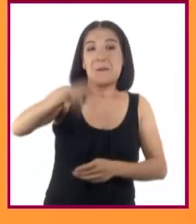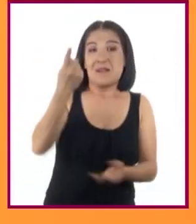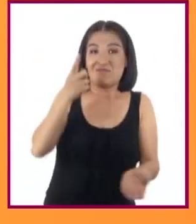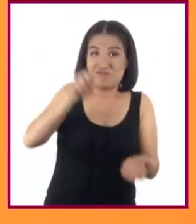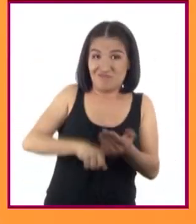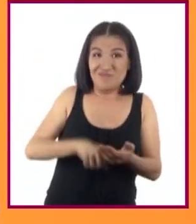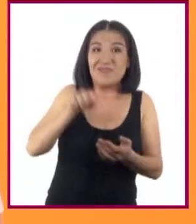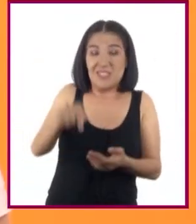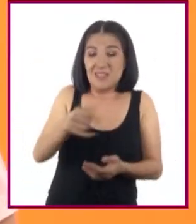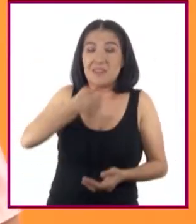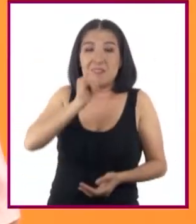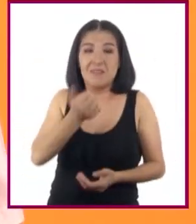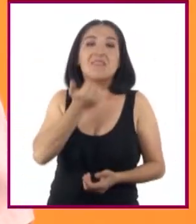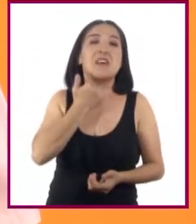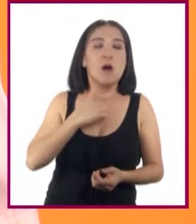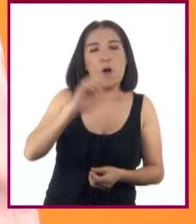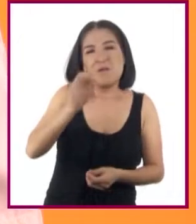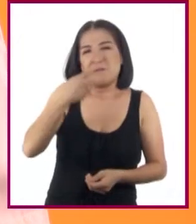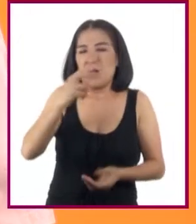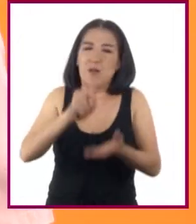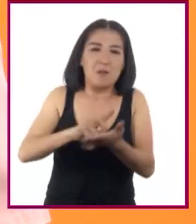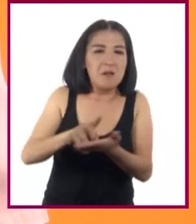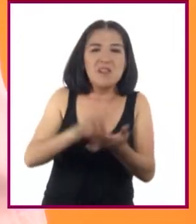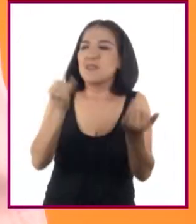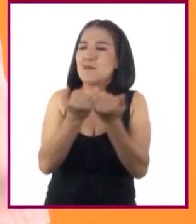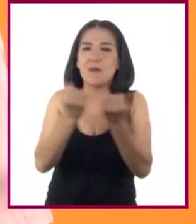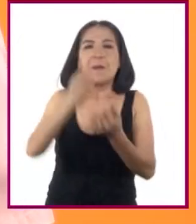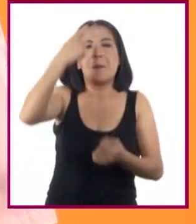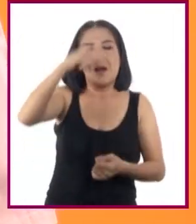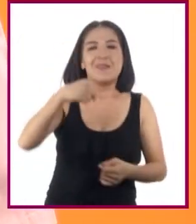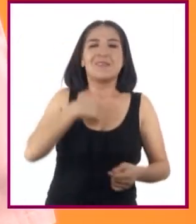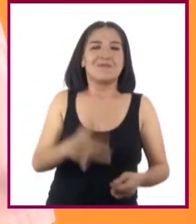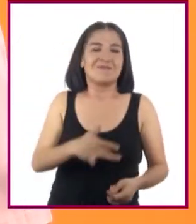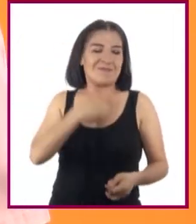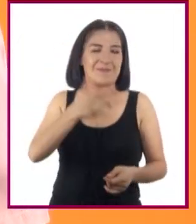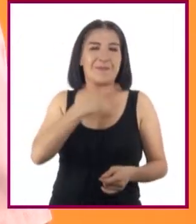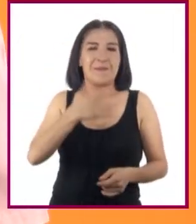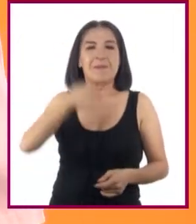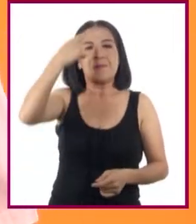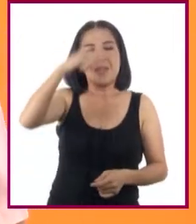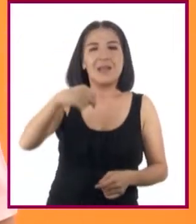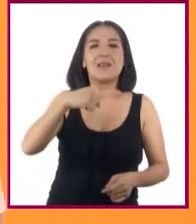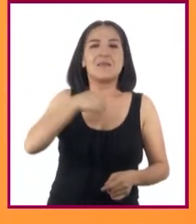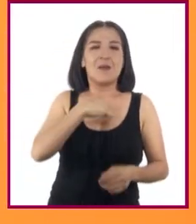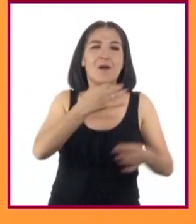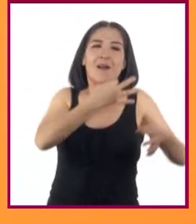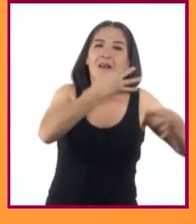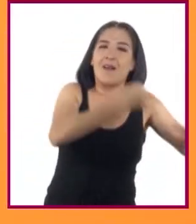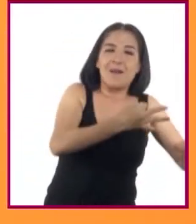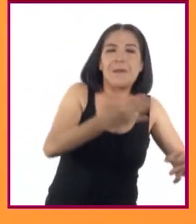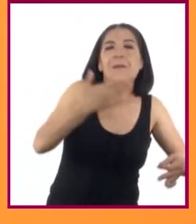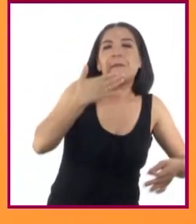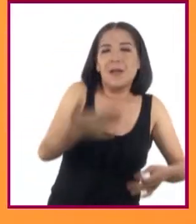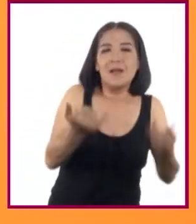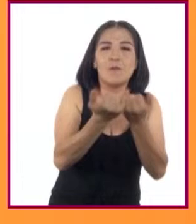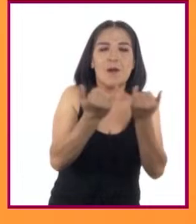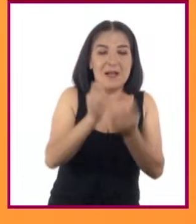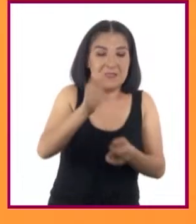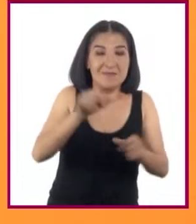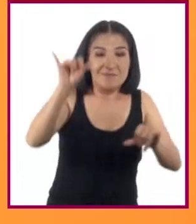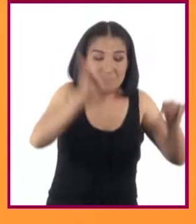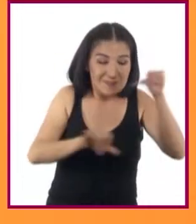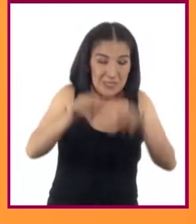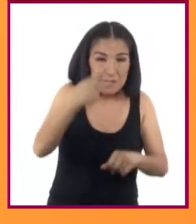sustancias ilícitas también están asociadas a esta sensación, es decir, provocan adicción porque algunos de sus